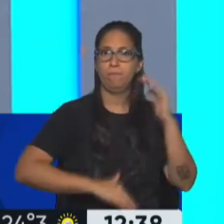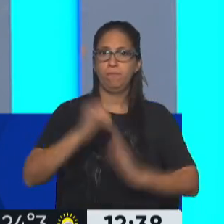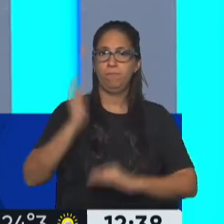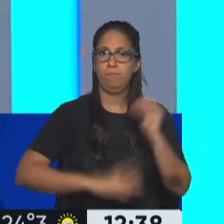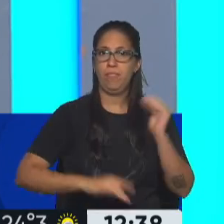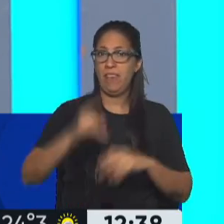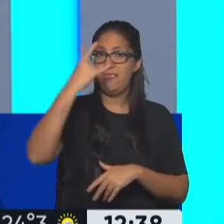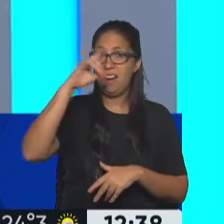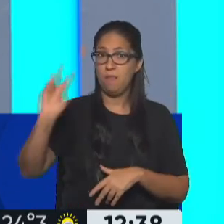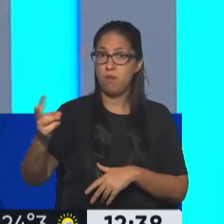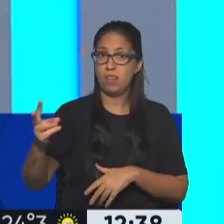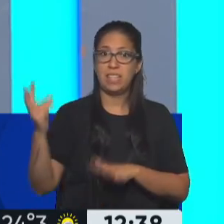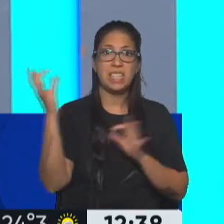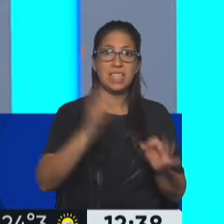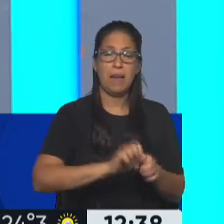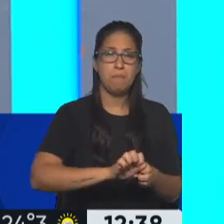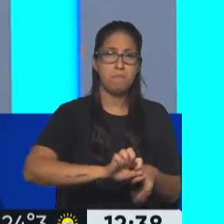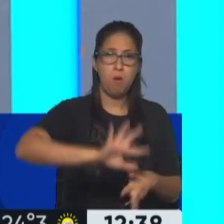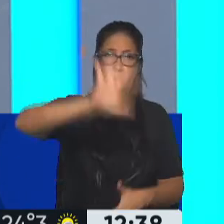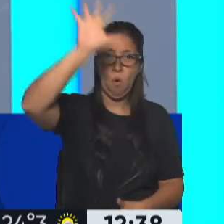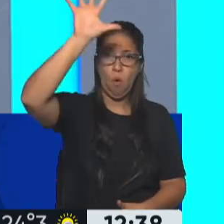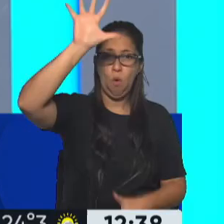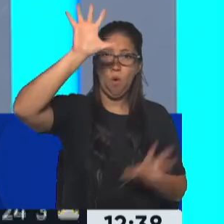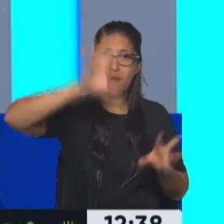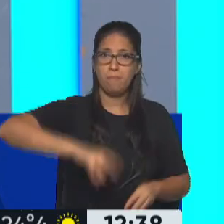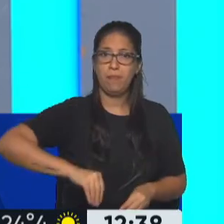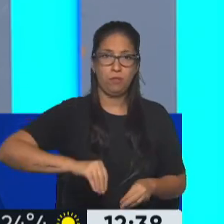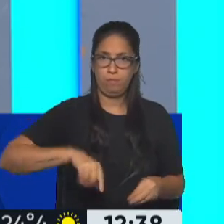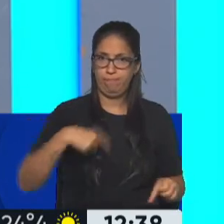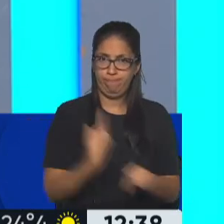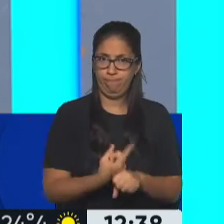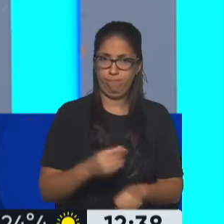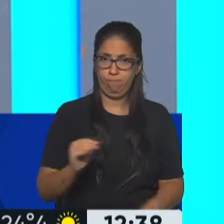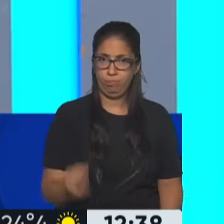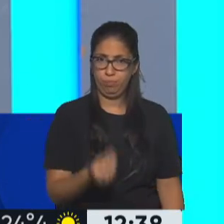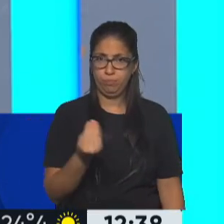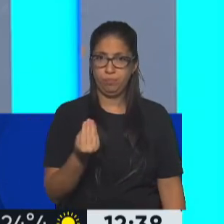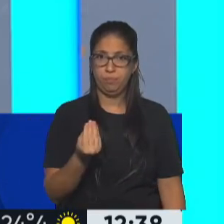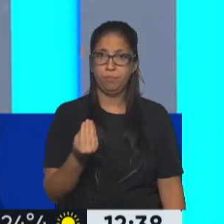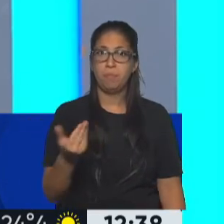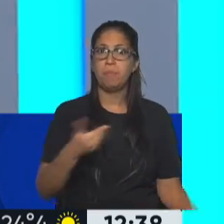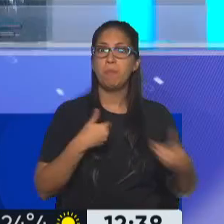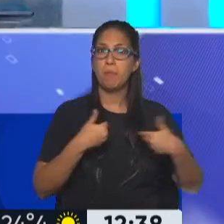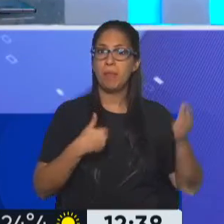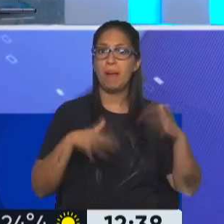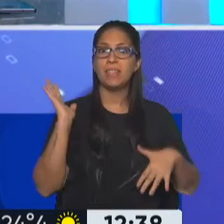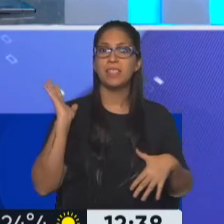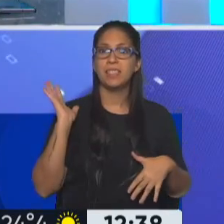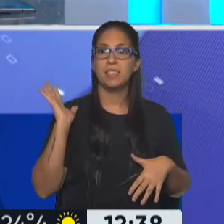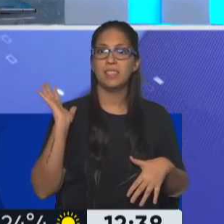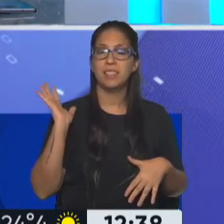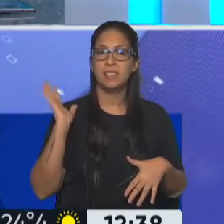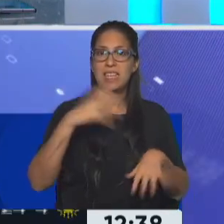vaca muerta hasta la demanda, especialmente en la demanda invernal. ¿Quiénes son los principales demandantes en el invierno?